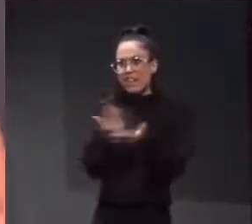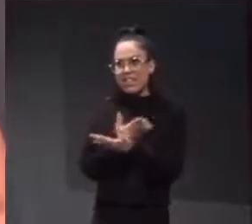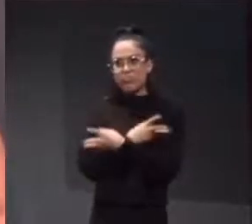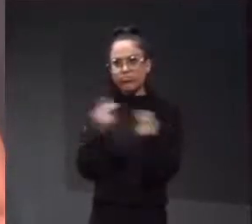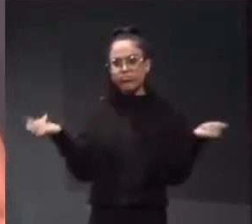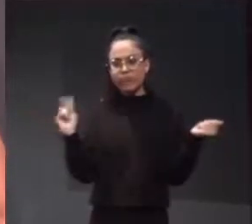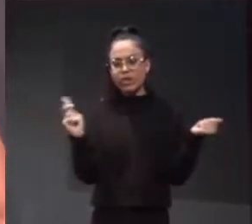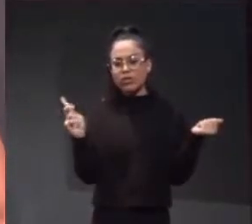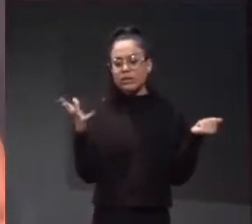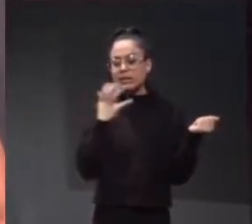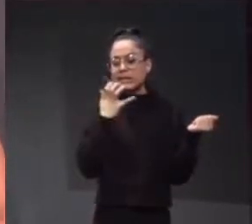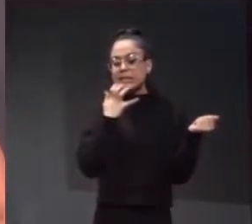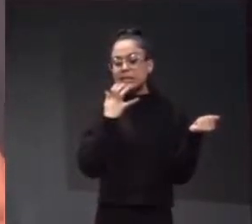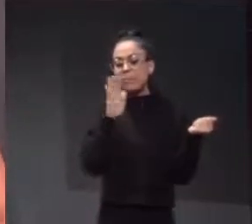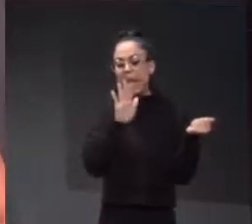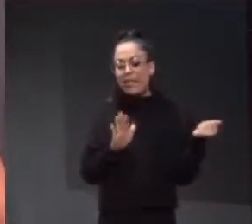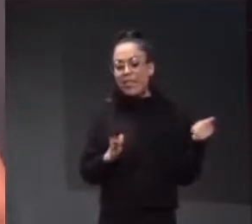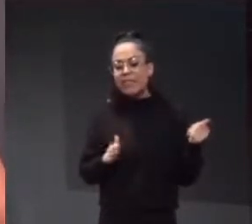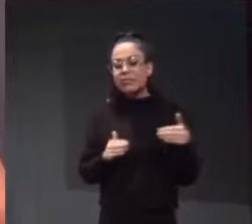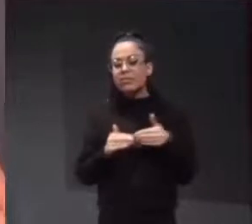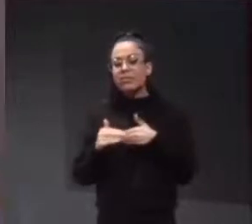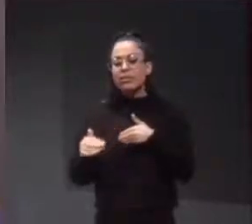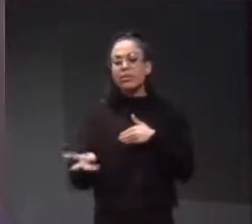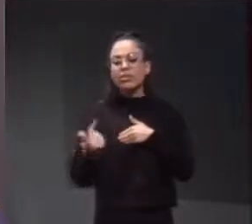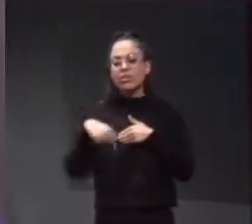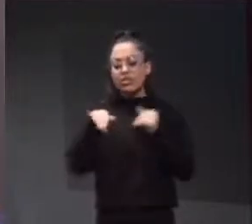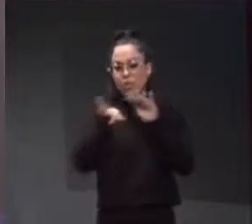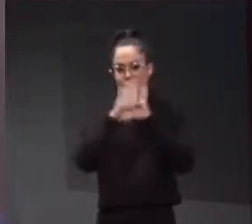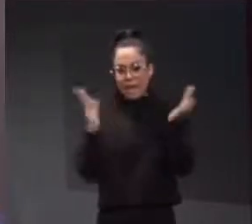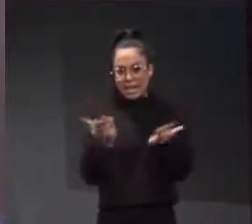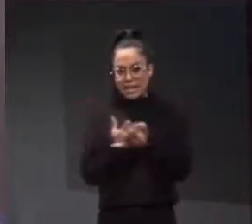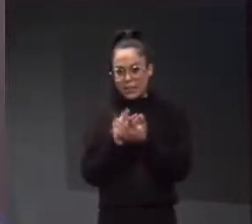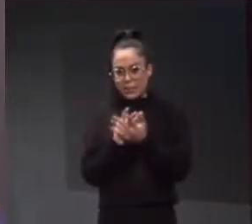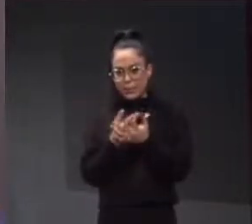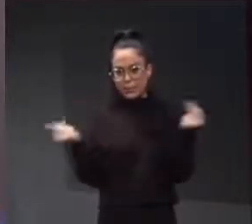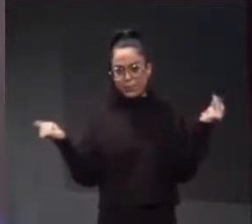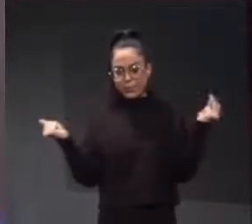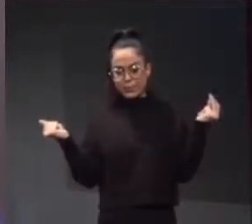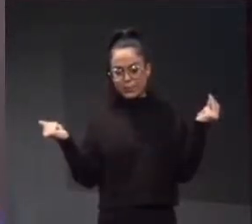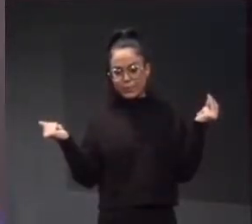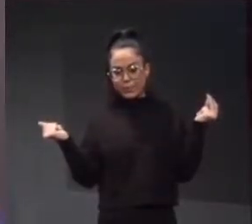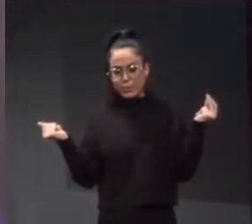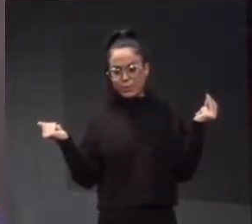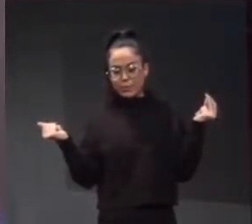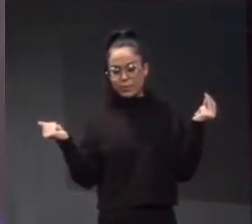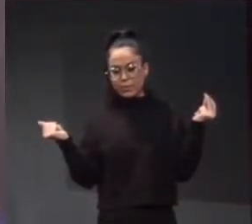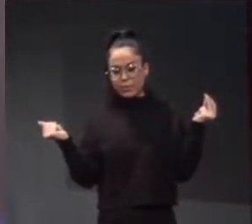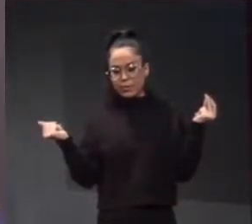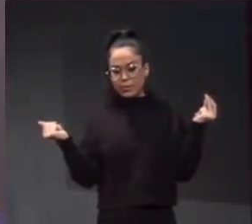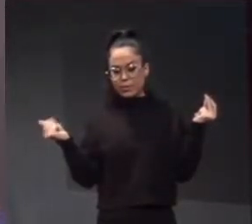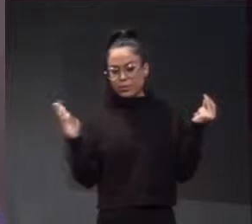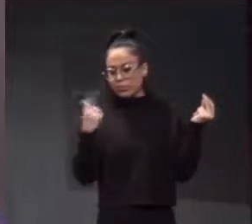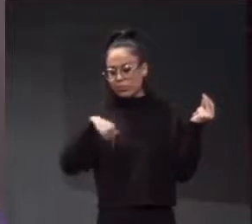parece ser parece ser que nos acabamos el planeta no tenemos capacidad para acabar con el planeta nos creíamos aún